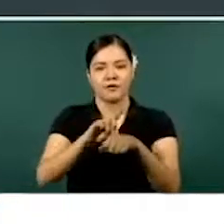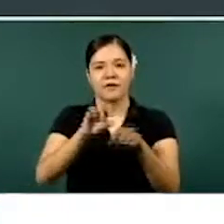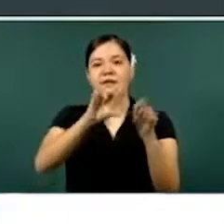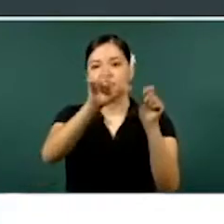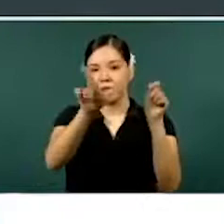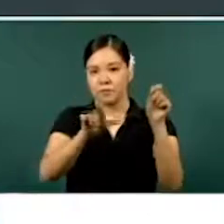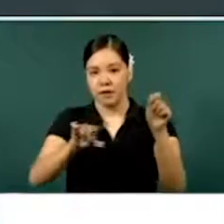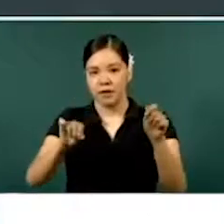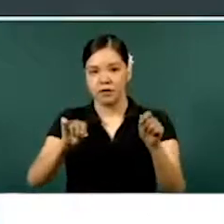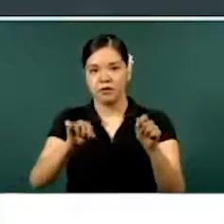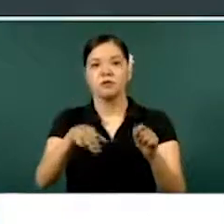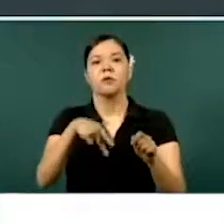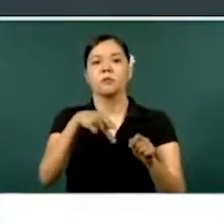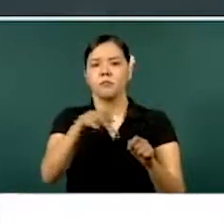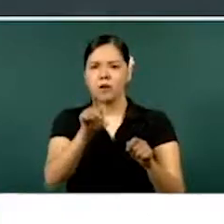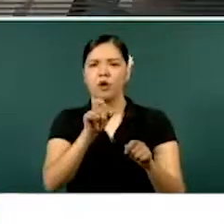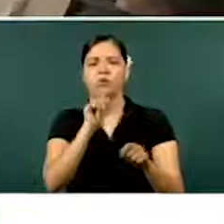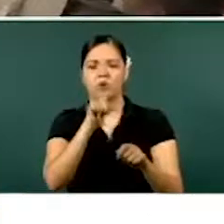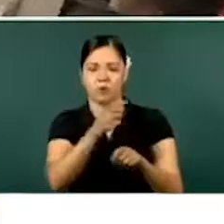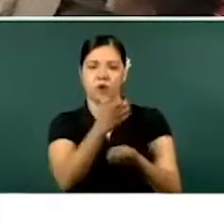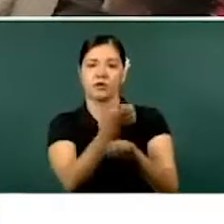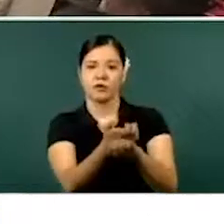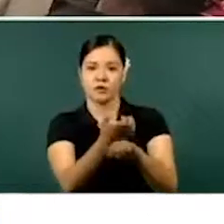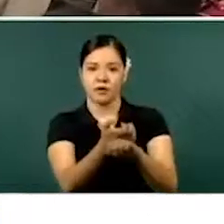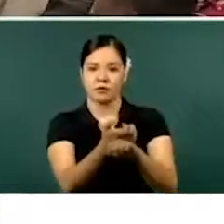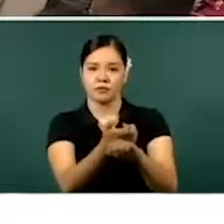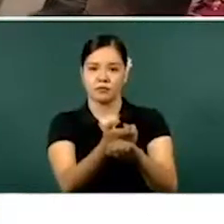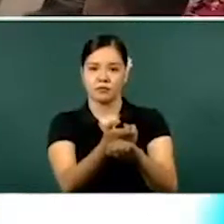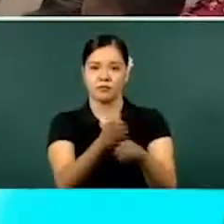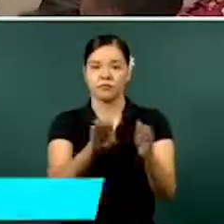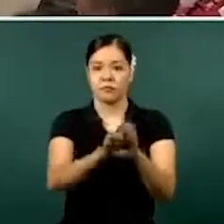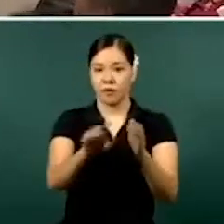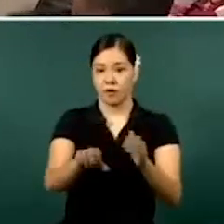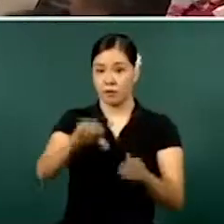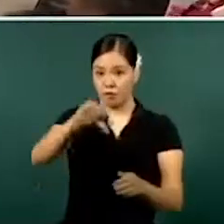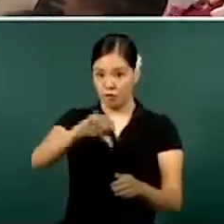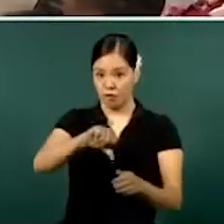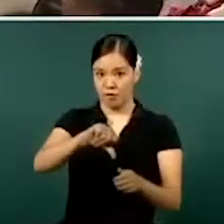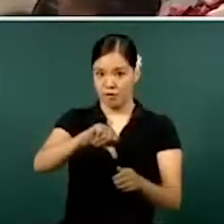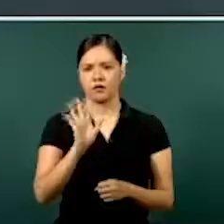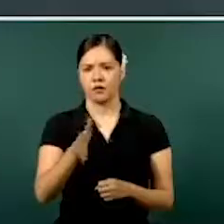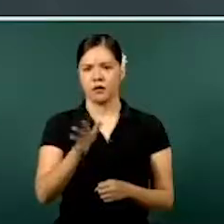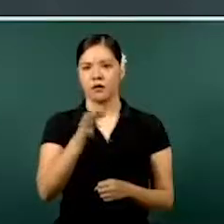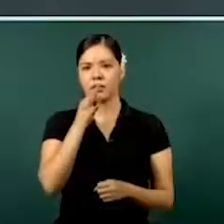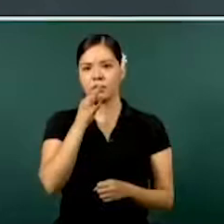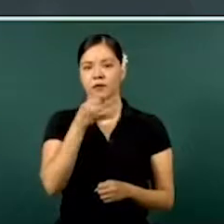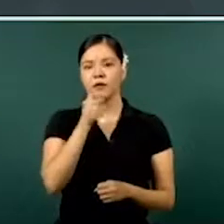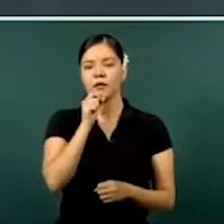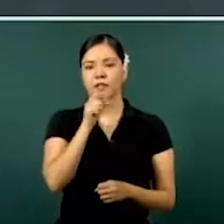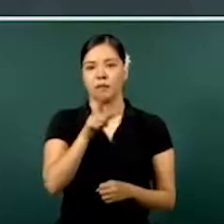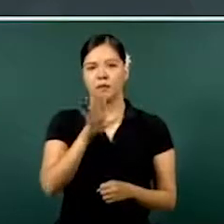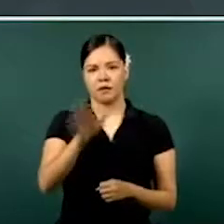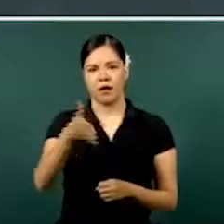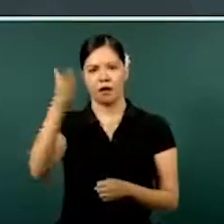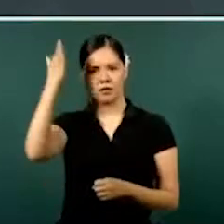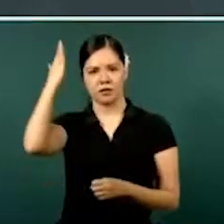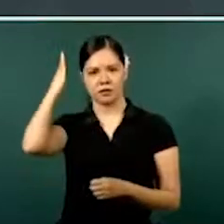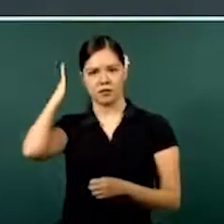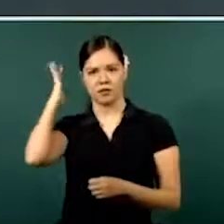Sembrando Vida, Jóvenes Construyendo el Futuro y los apoyos para los adultos mayores. Se le está dando